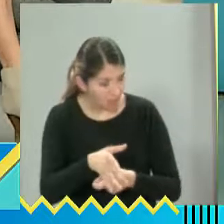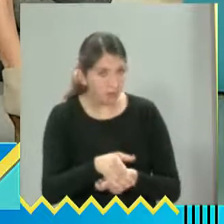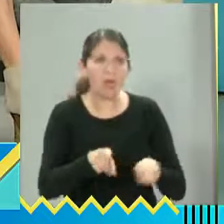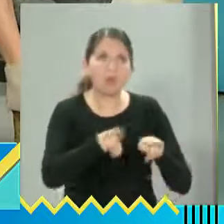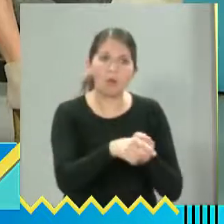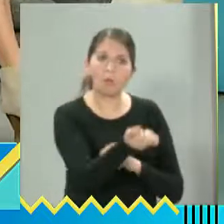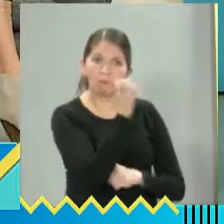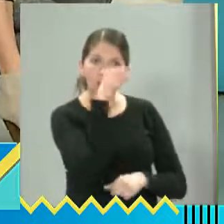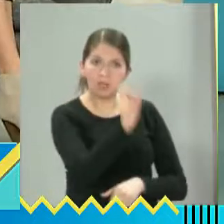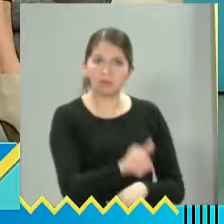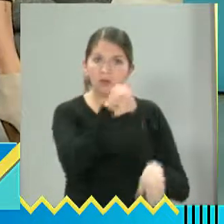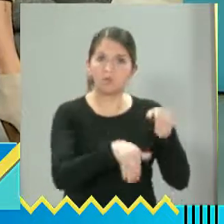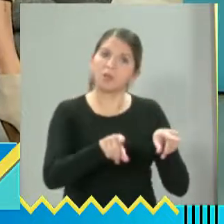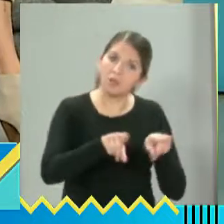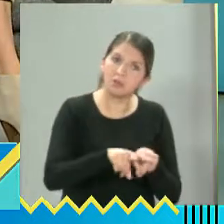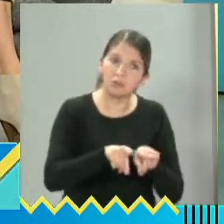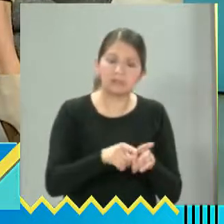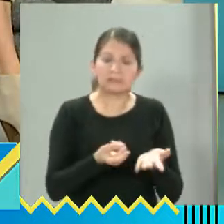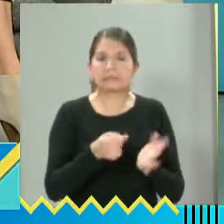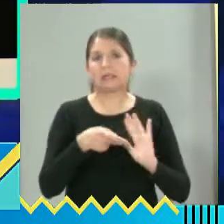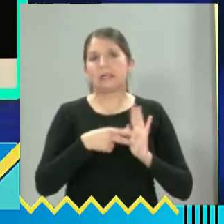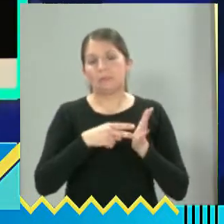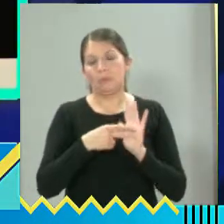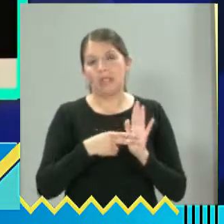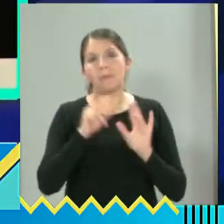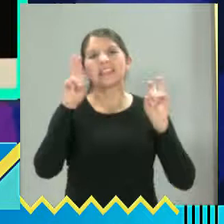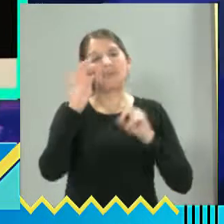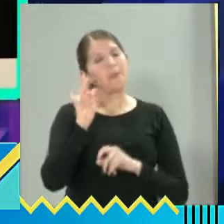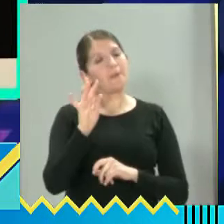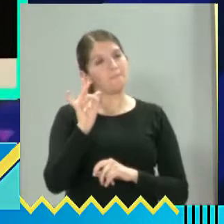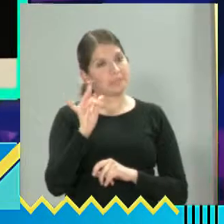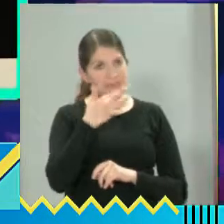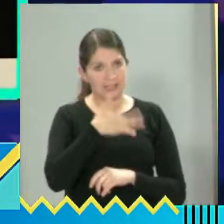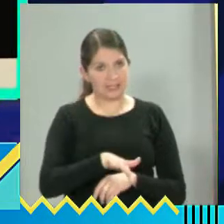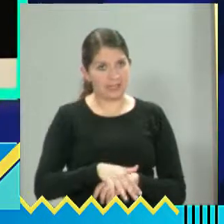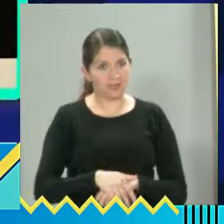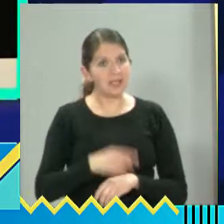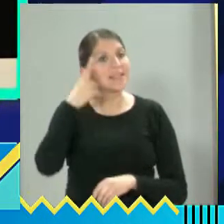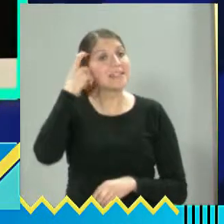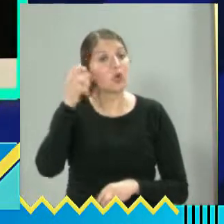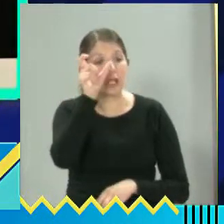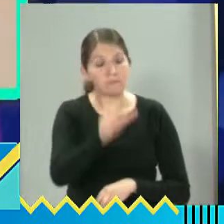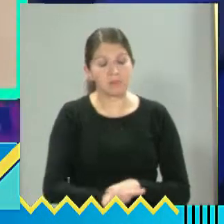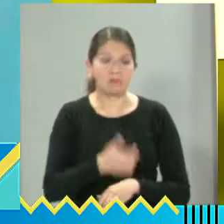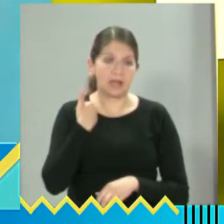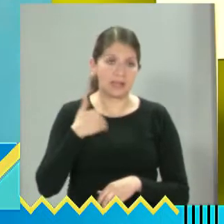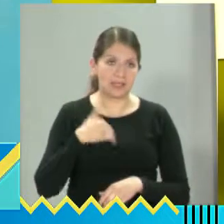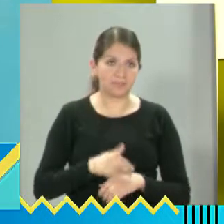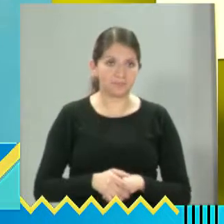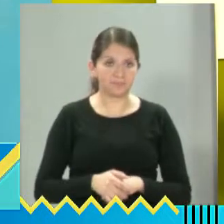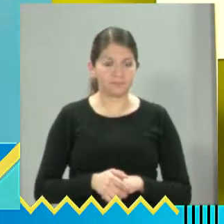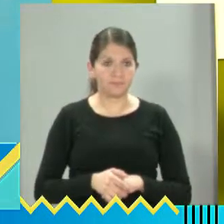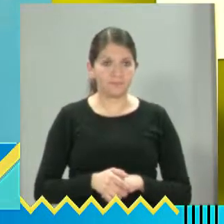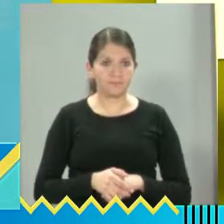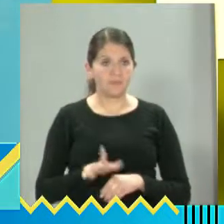una cuestión bastante compleja, digamos, para entender la psicología del argentino. A partir de ahí quiero ver el